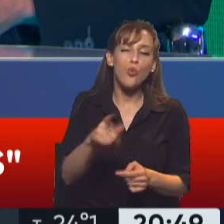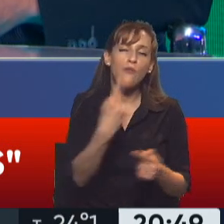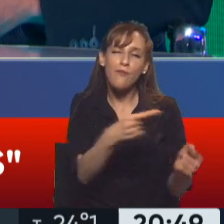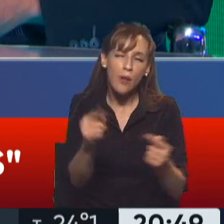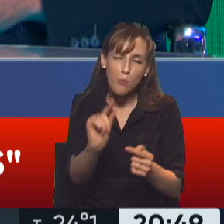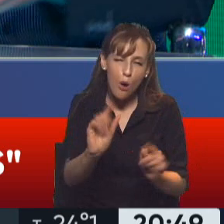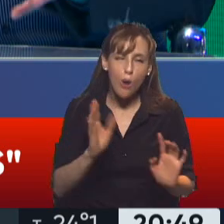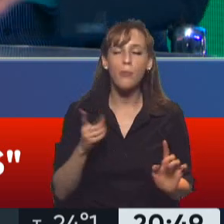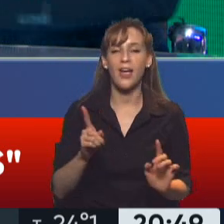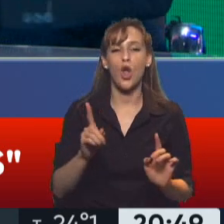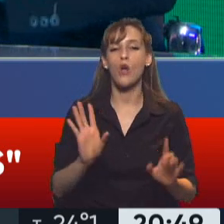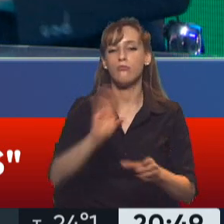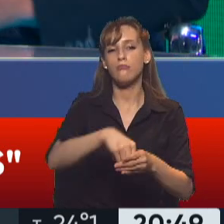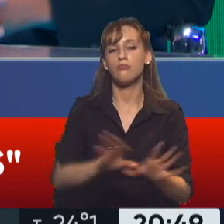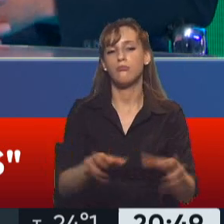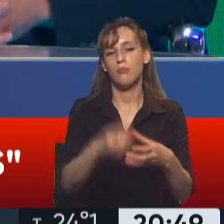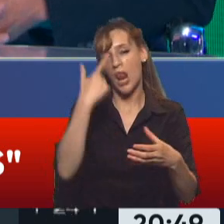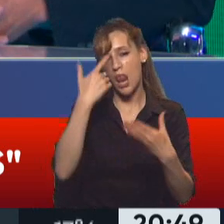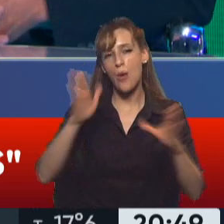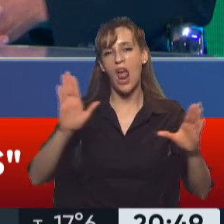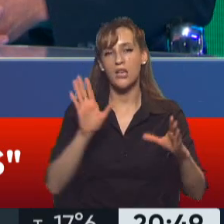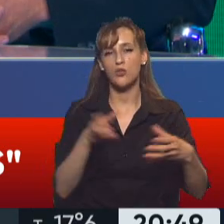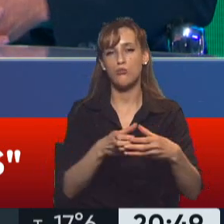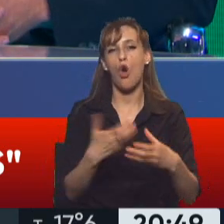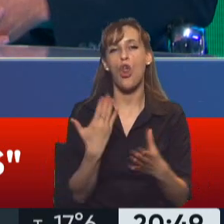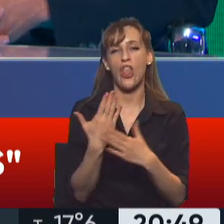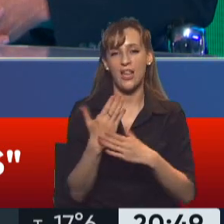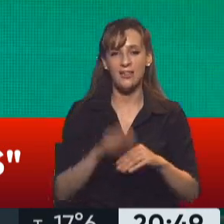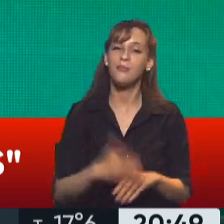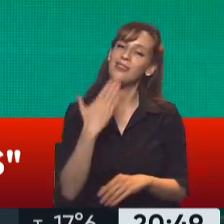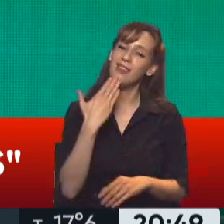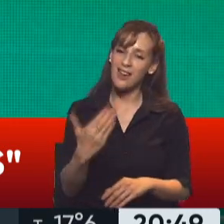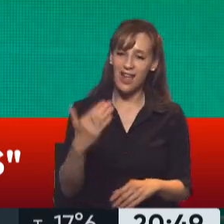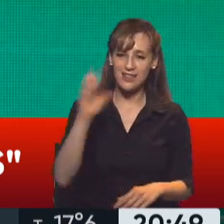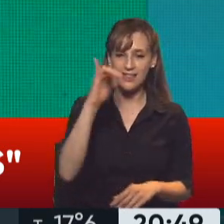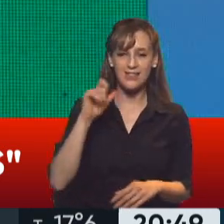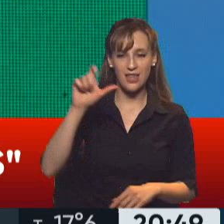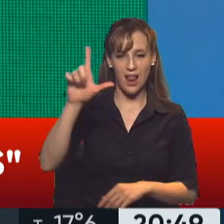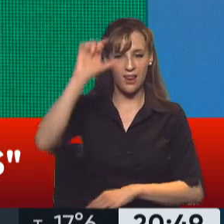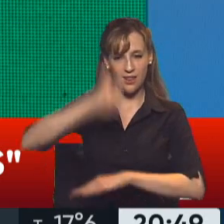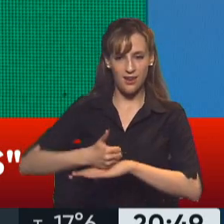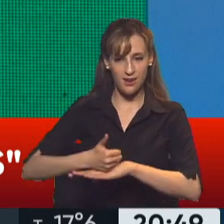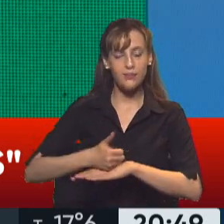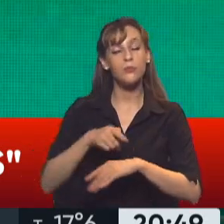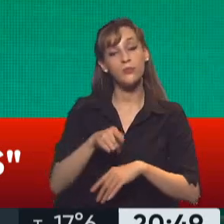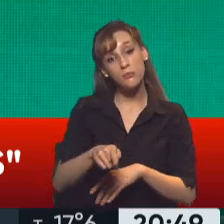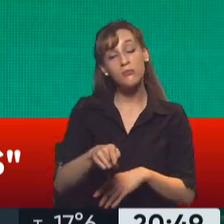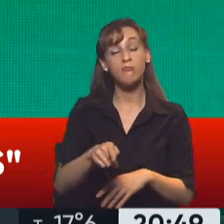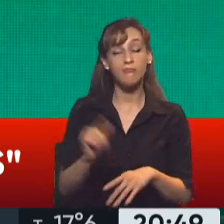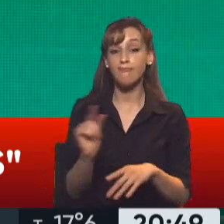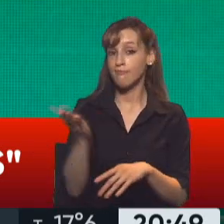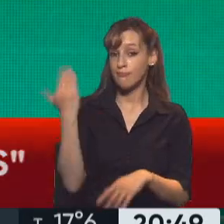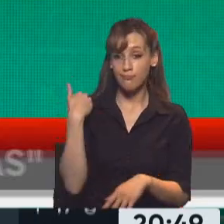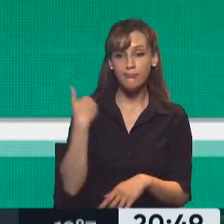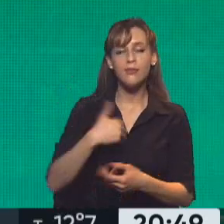misma familia de liberalismo, más bien de derecha, ¿no? Ezequiel, gracias por estar aquí, ¿eh? Recordamos entonces que acaba de sacar